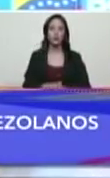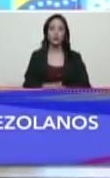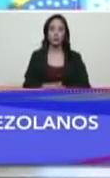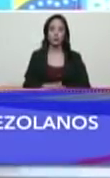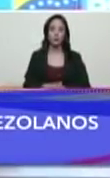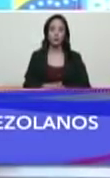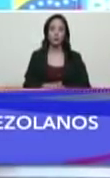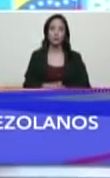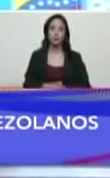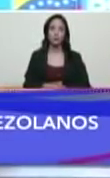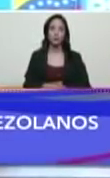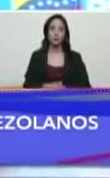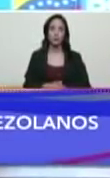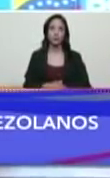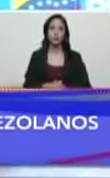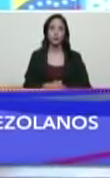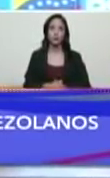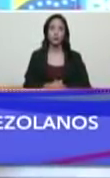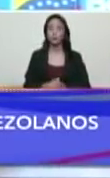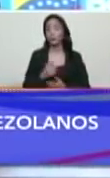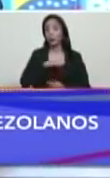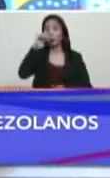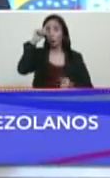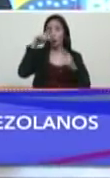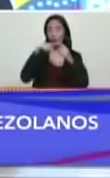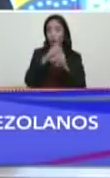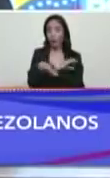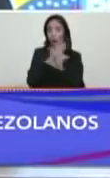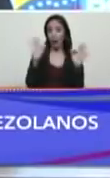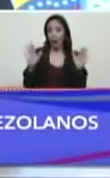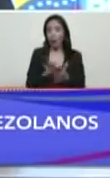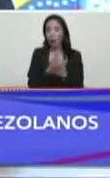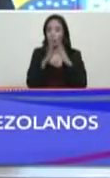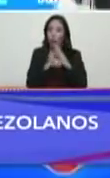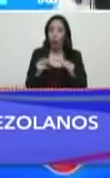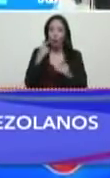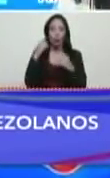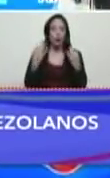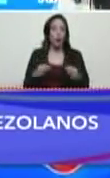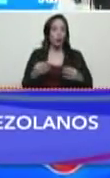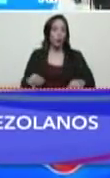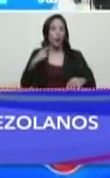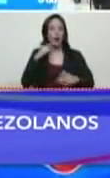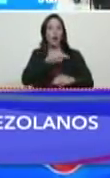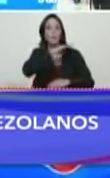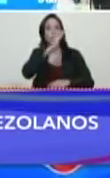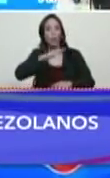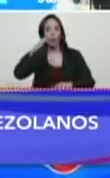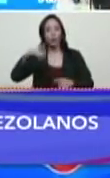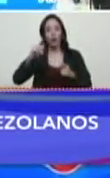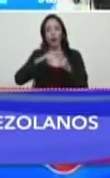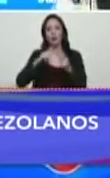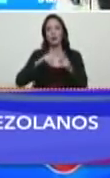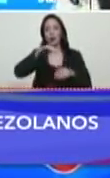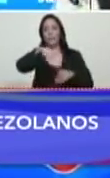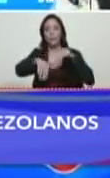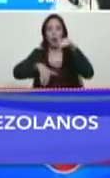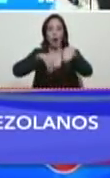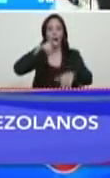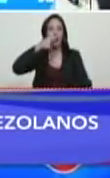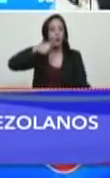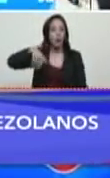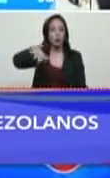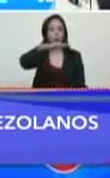esa dirección, ministra, las riquezas naturales de la playa, de la montaña, de la